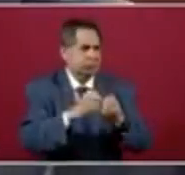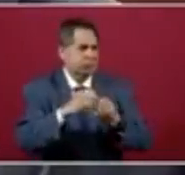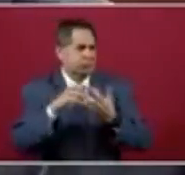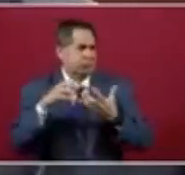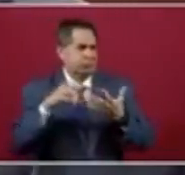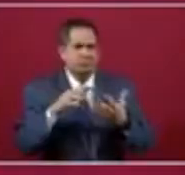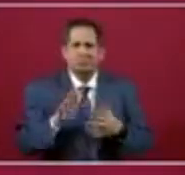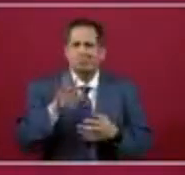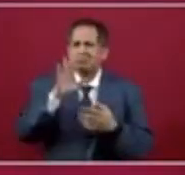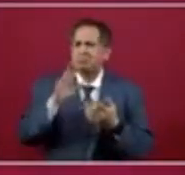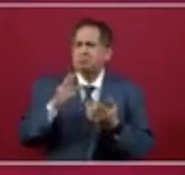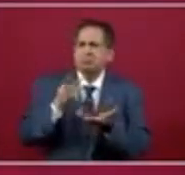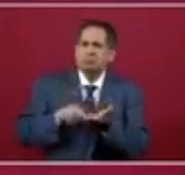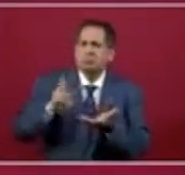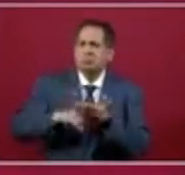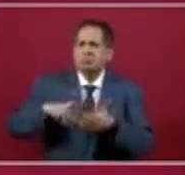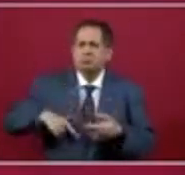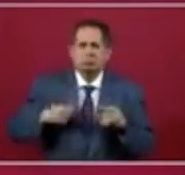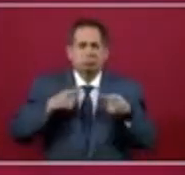gobierno,